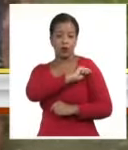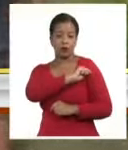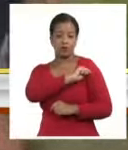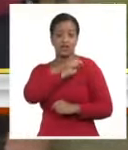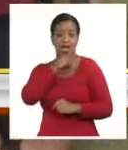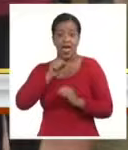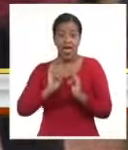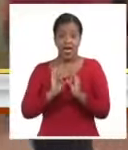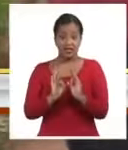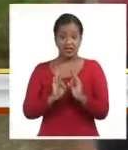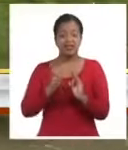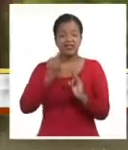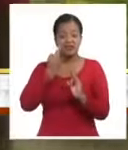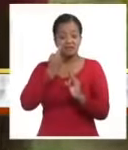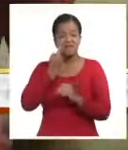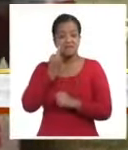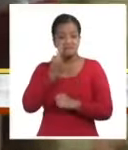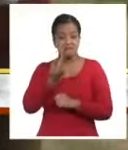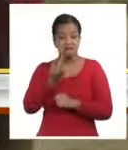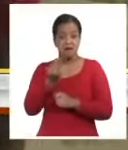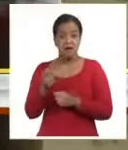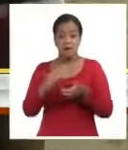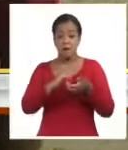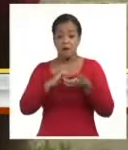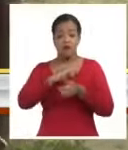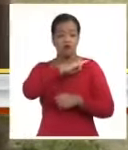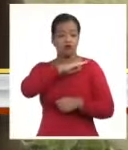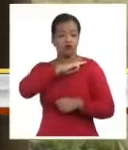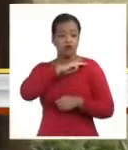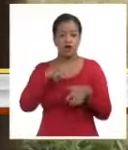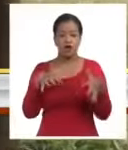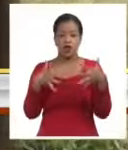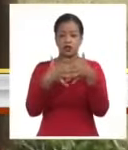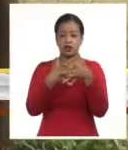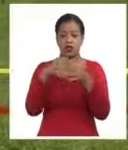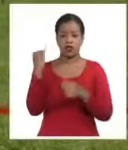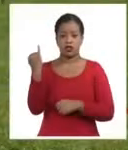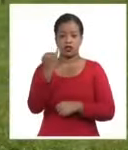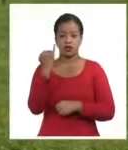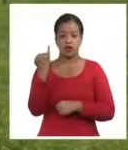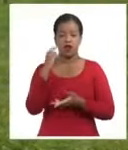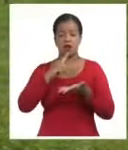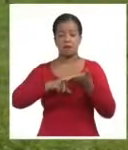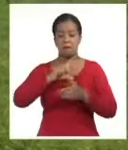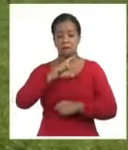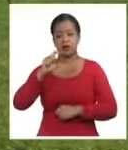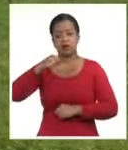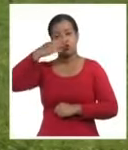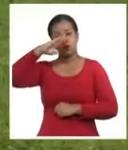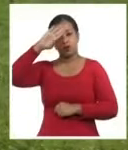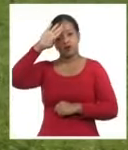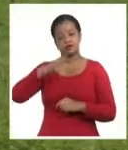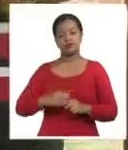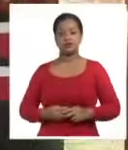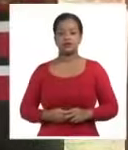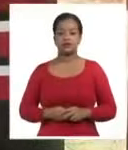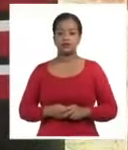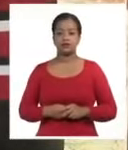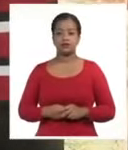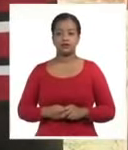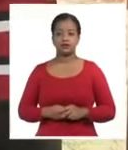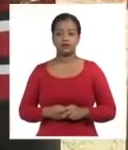constató Giovanni Varieta Ordóñez, funcionario de Relaciones Internacionales del Comité Central del Partido Comunista de Cuba. Nosotros tenemos